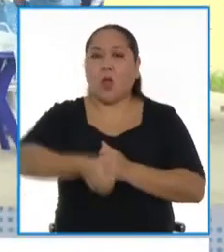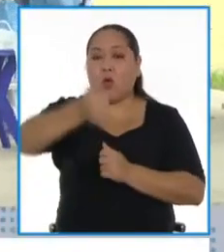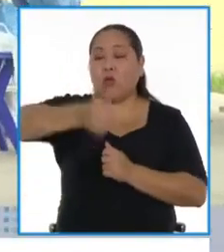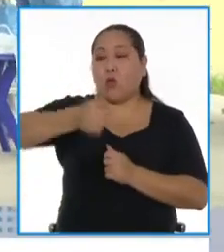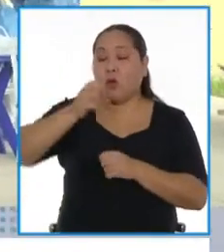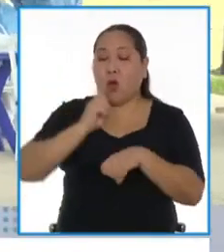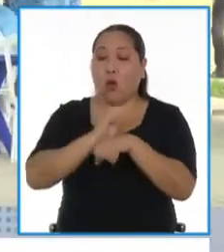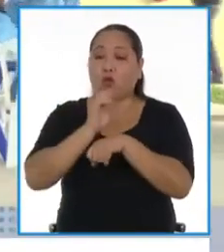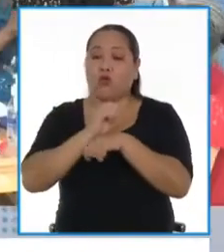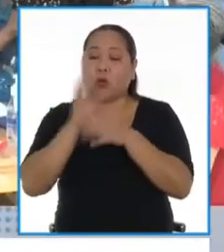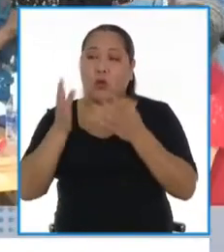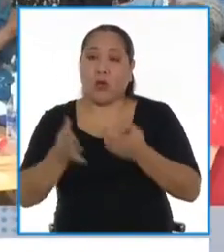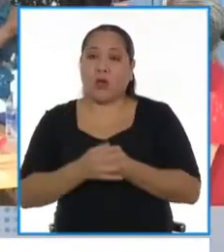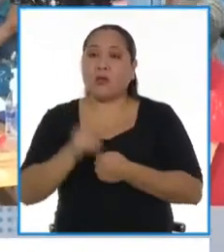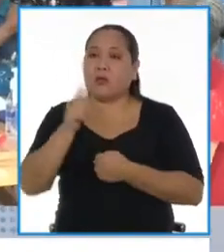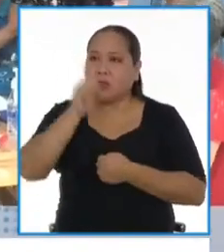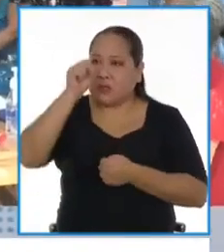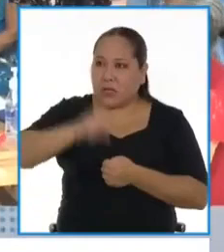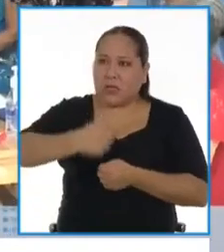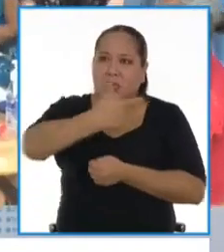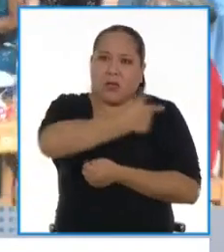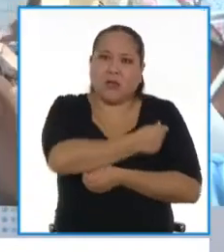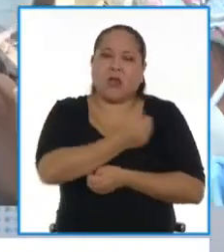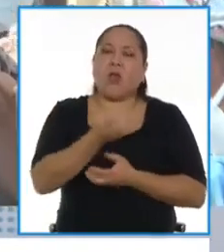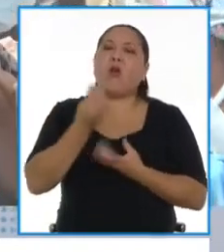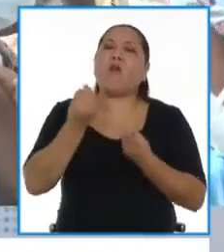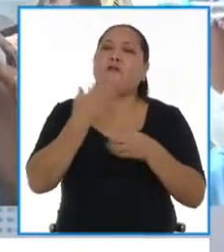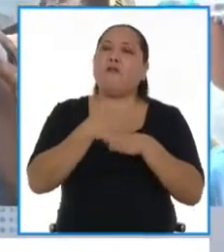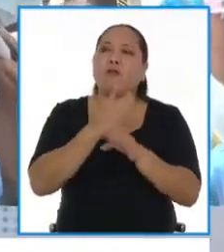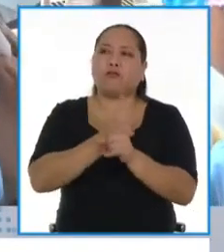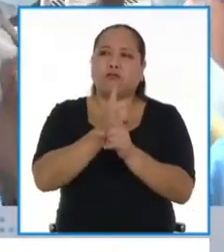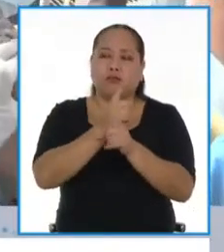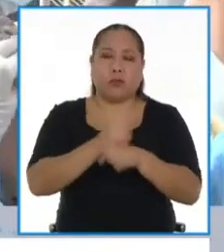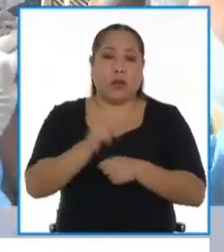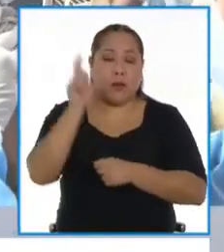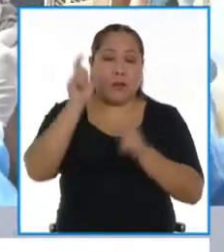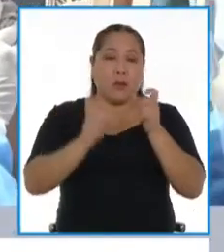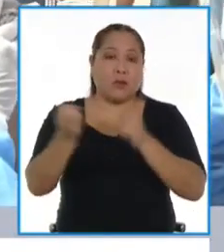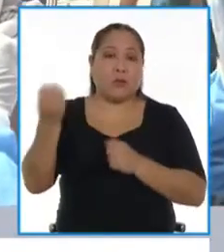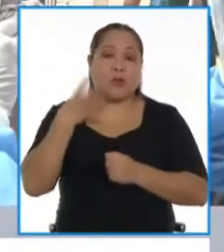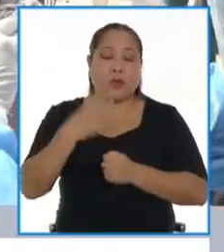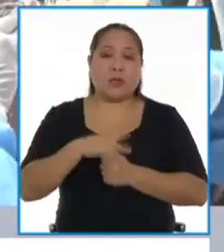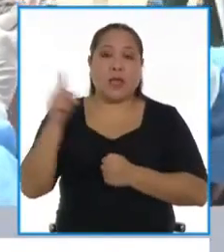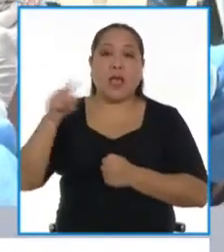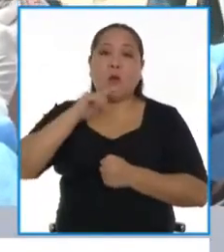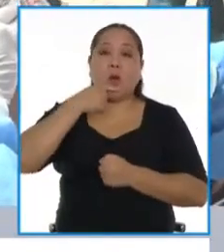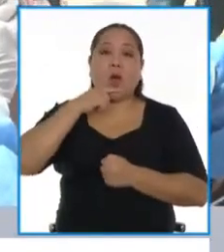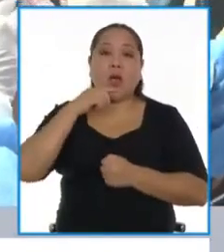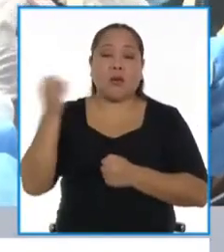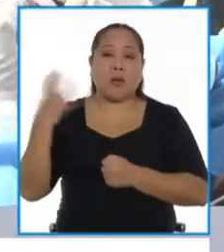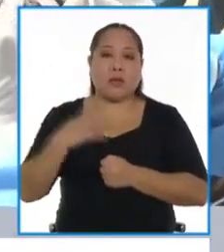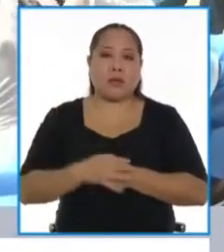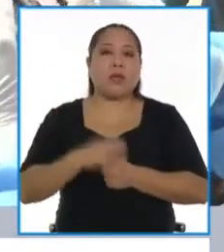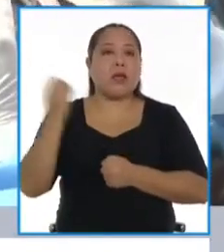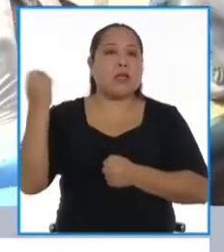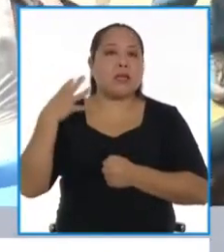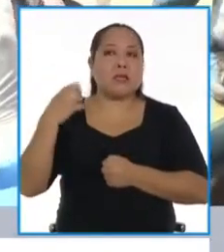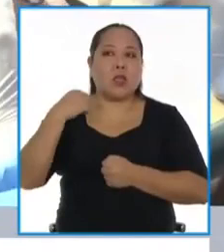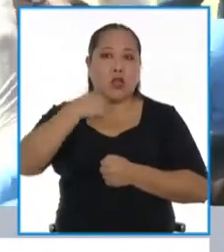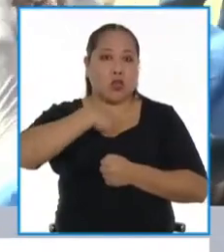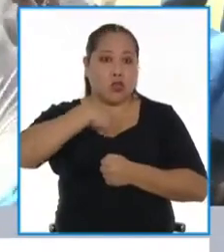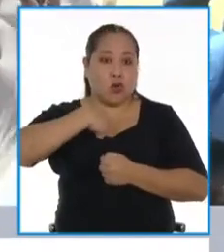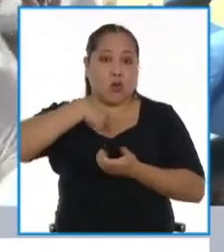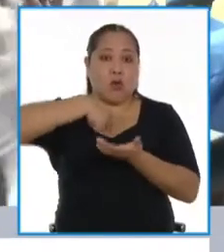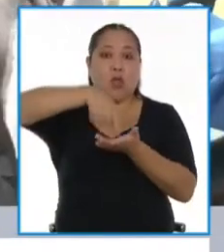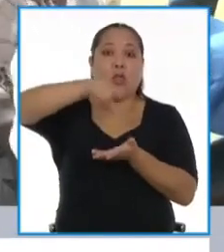autoridades, asesores, sean vacunados de manera informal? Bueno, el personal que me dice, refieren, es que ella vino con el personal diciendo de que yo había dado